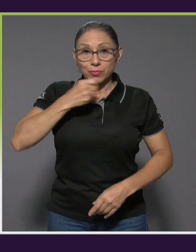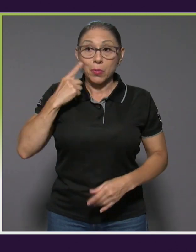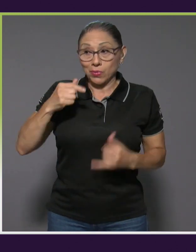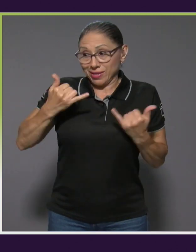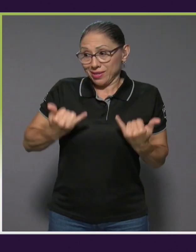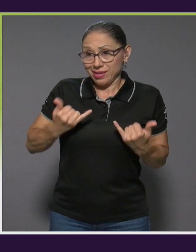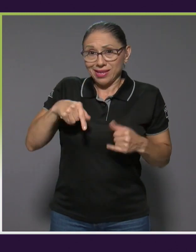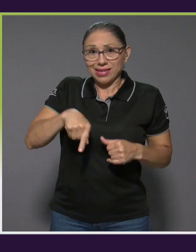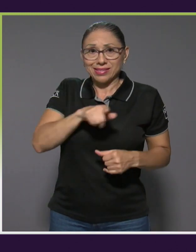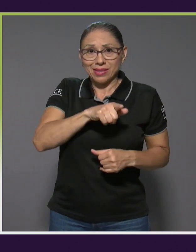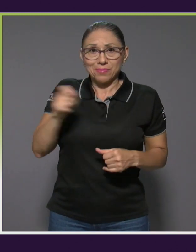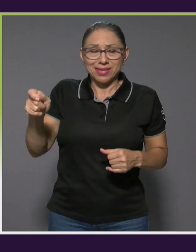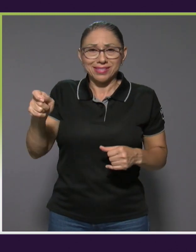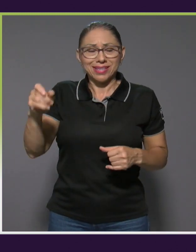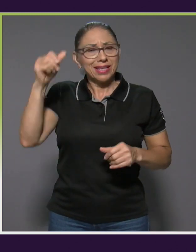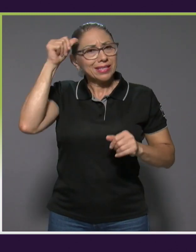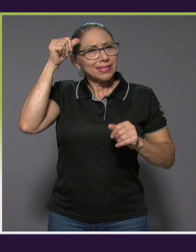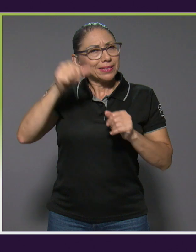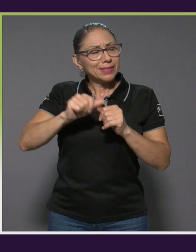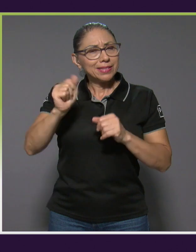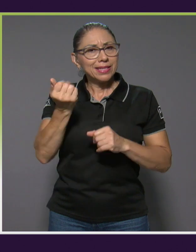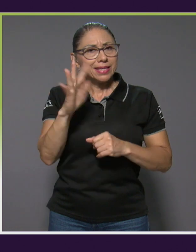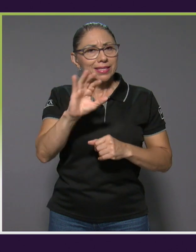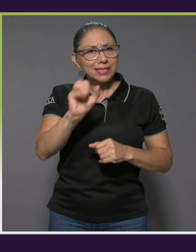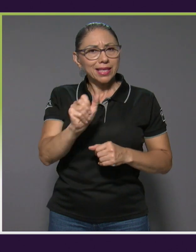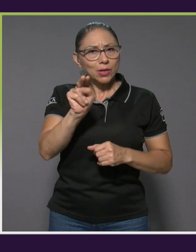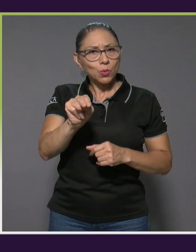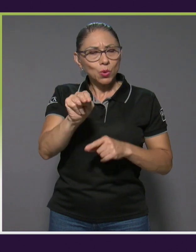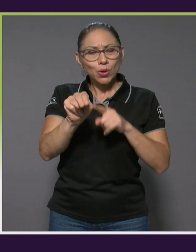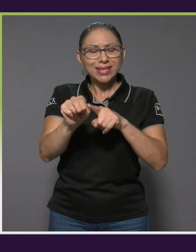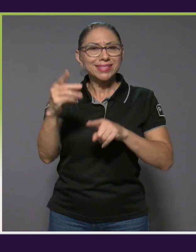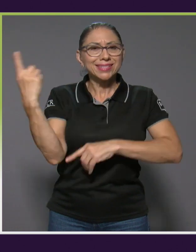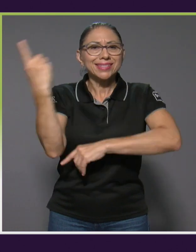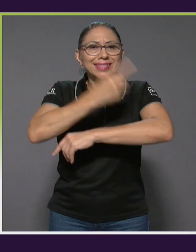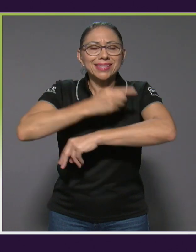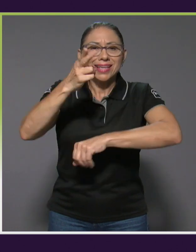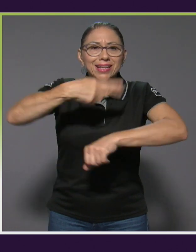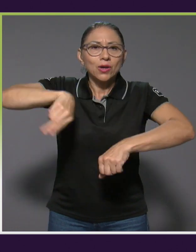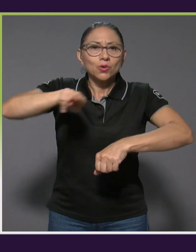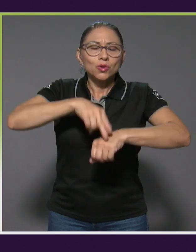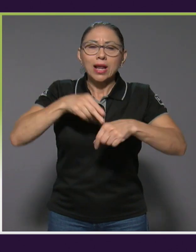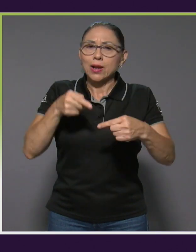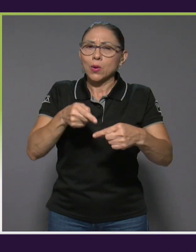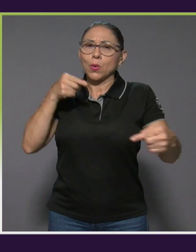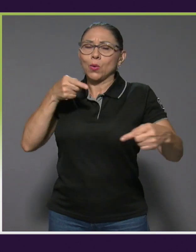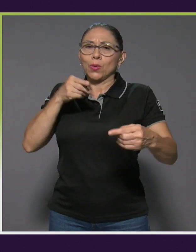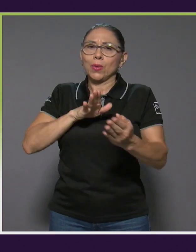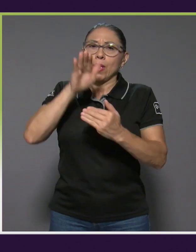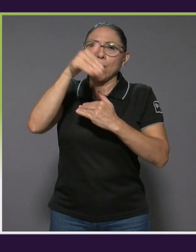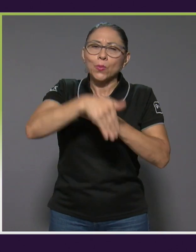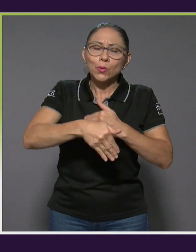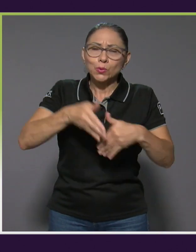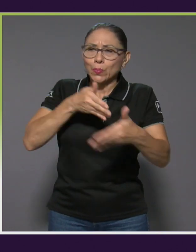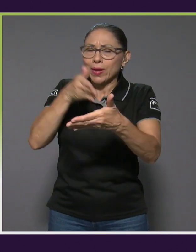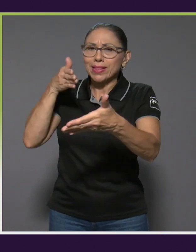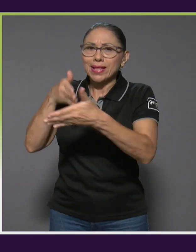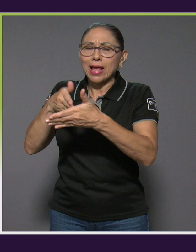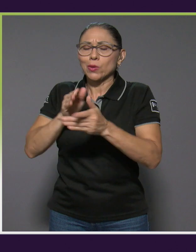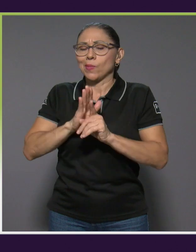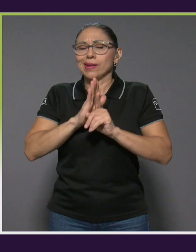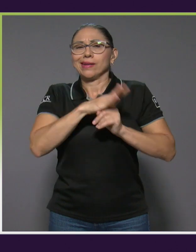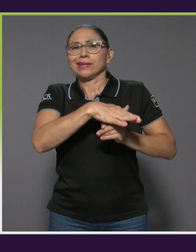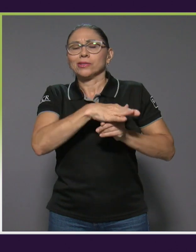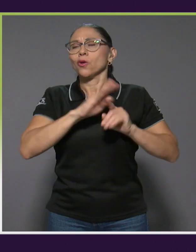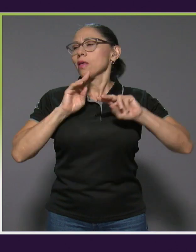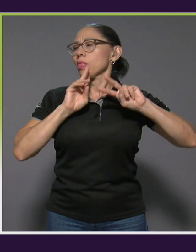mes se conmemoró el 15 de junio, que es el Día Nacional contra el Abuso, Maltrato, Marginación y Negligencia en la Vejez, y